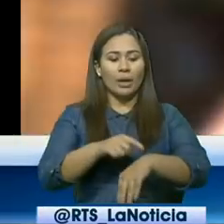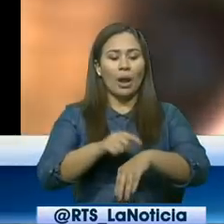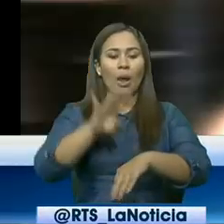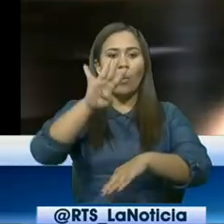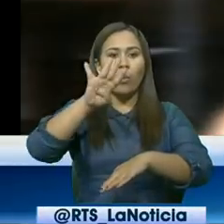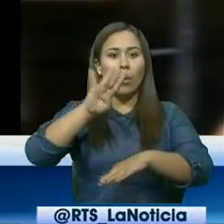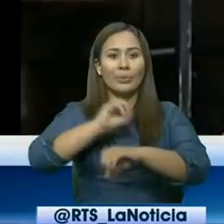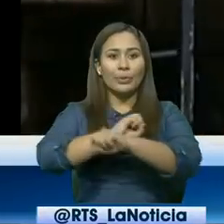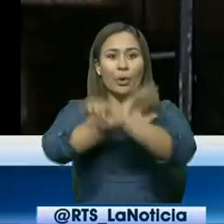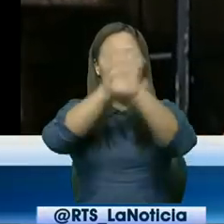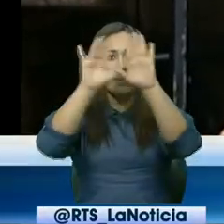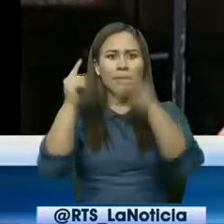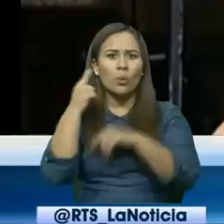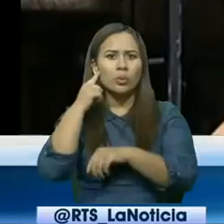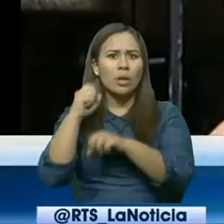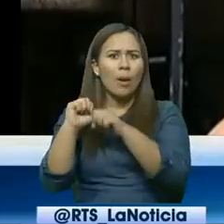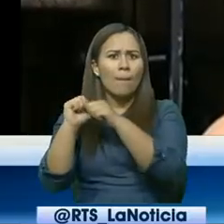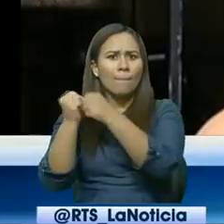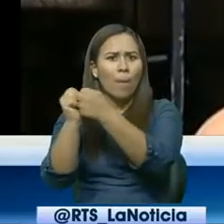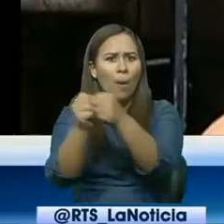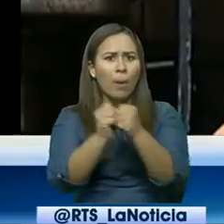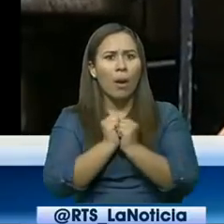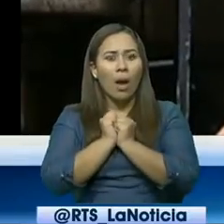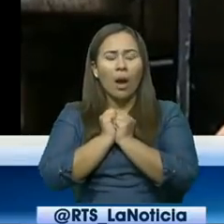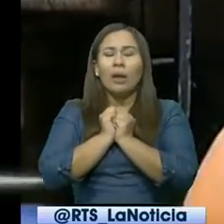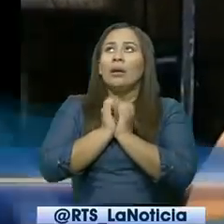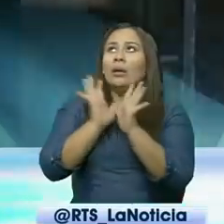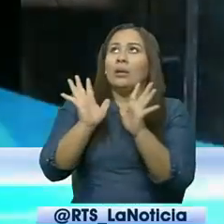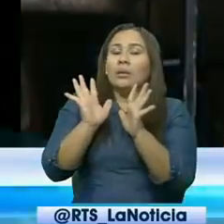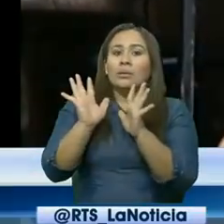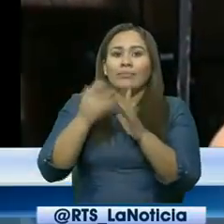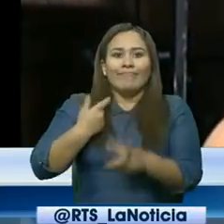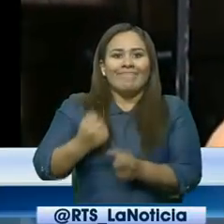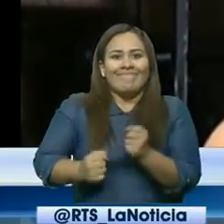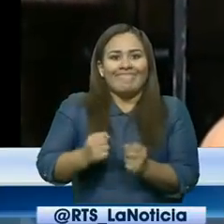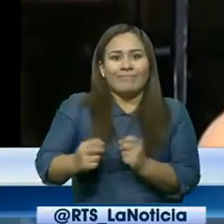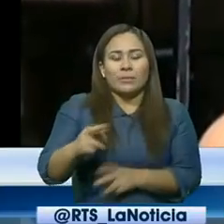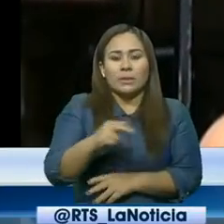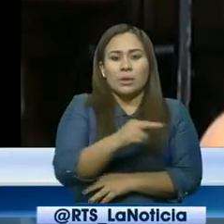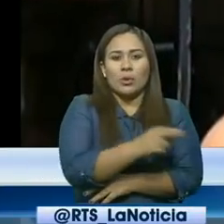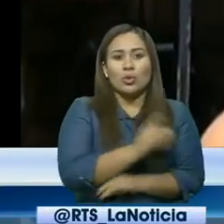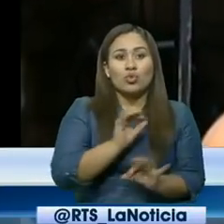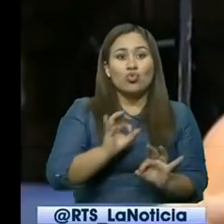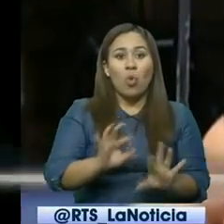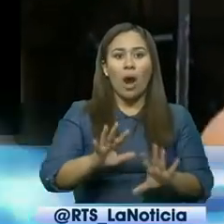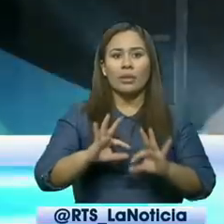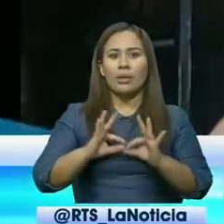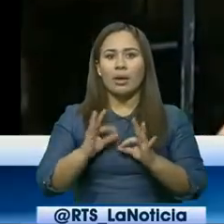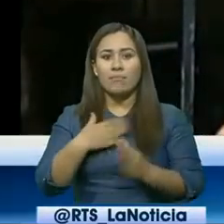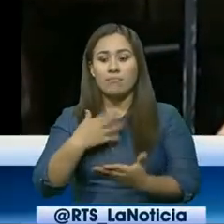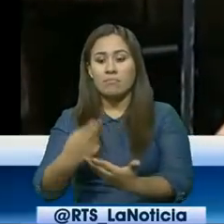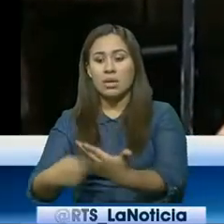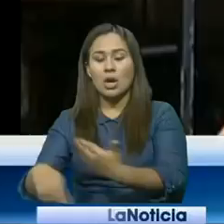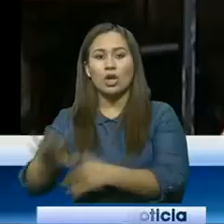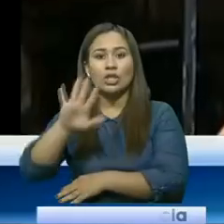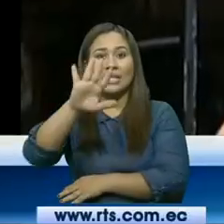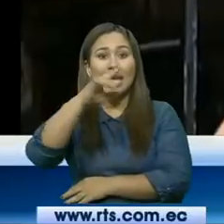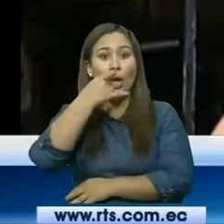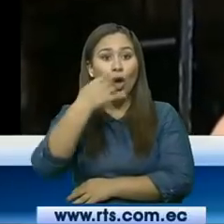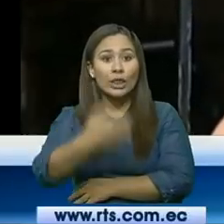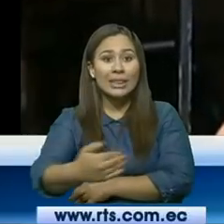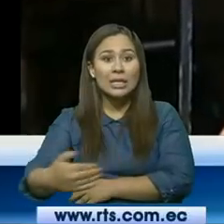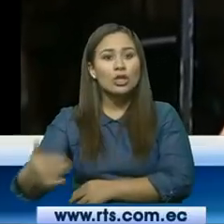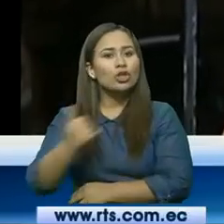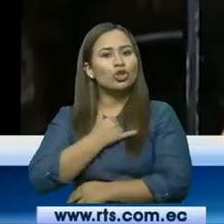casi se cayó antes de que se cayera hasta nosotros pudimos salir rápido con cinco menores que tengo